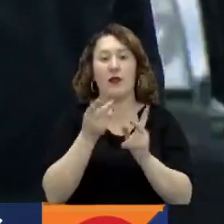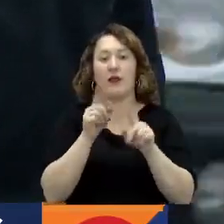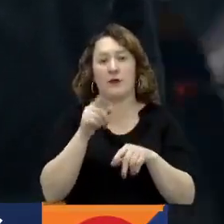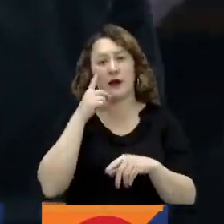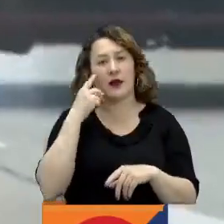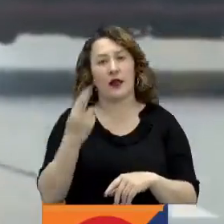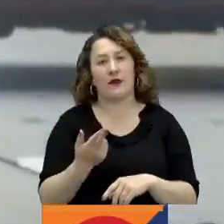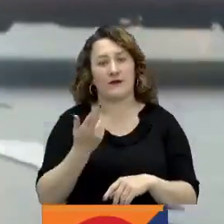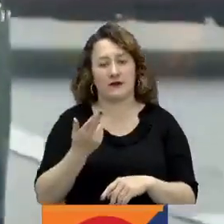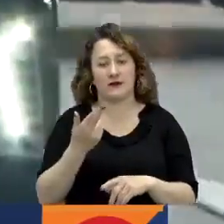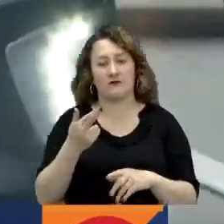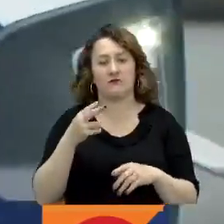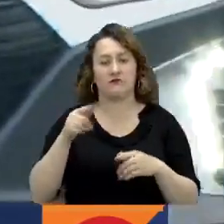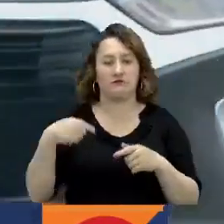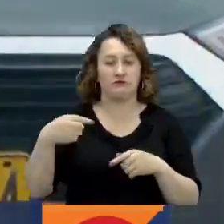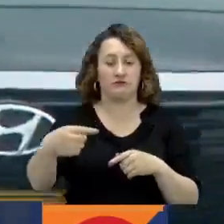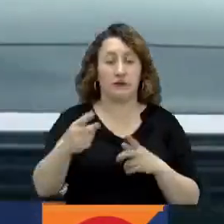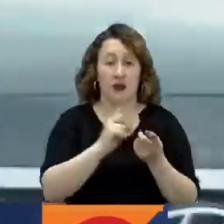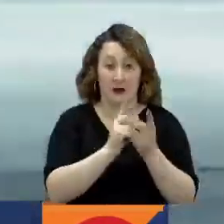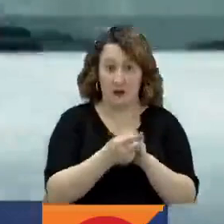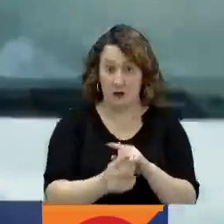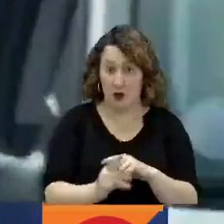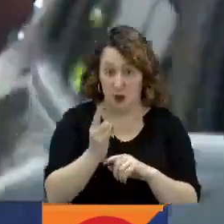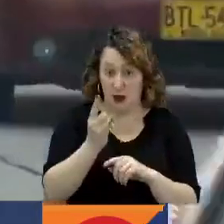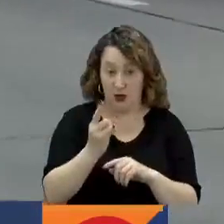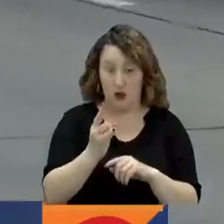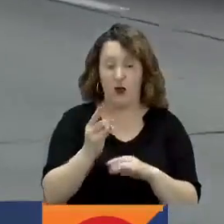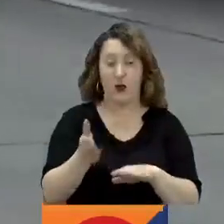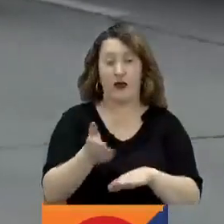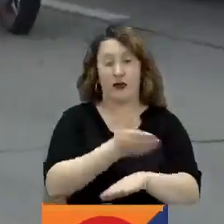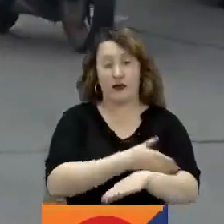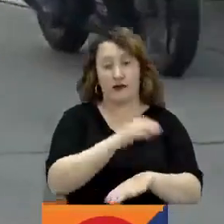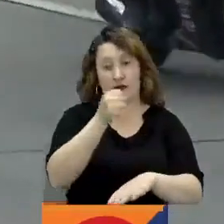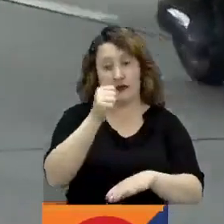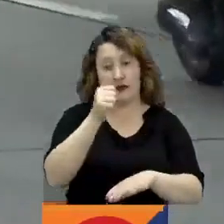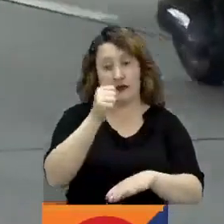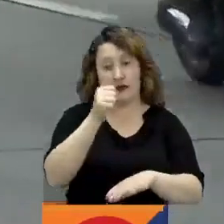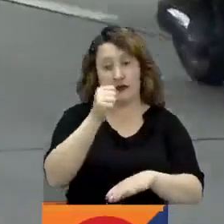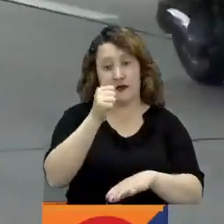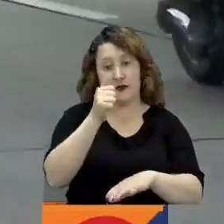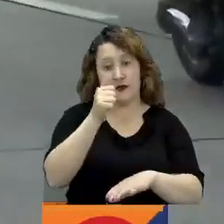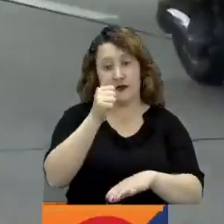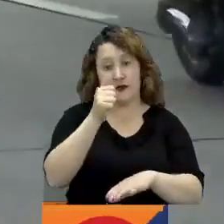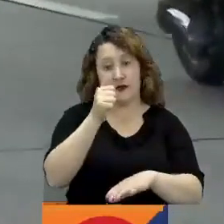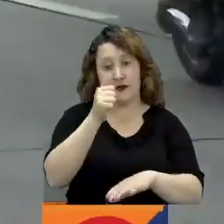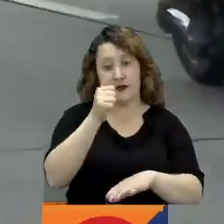periódica y si es necesario algún cambio, se anunciará 10 días antes de que comience a aplicar.